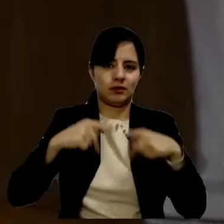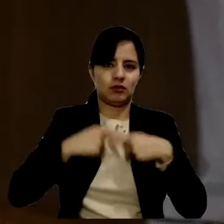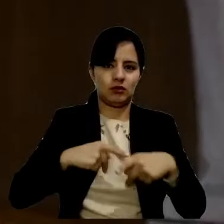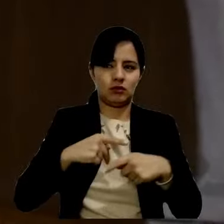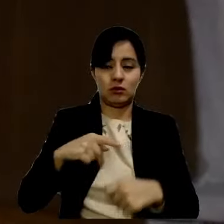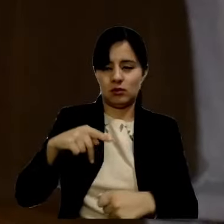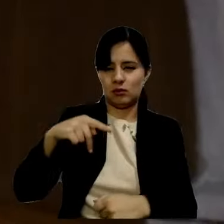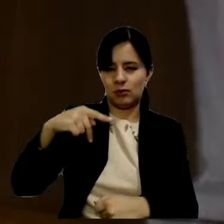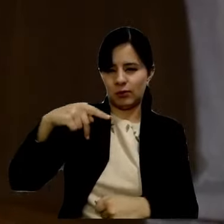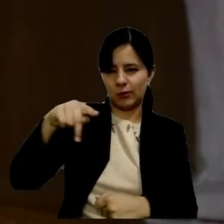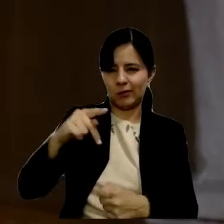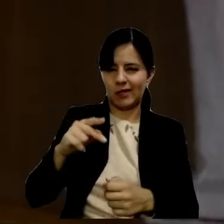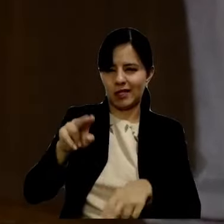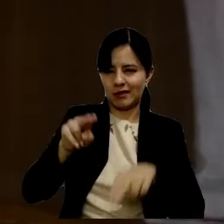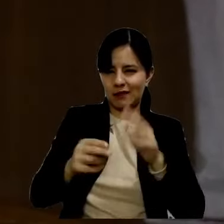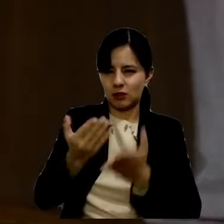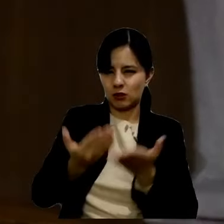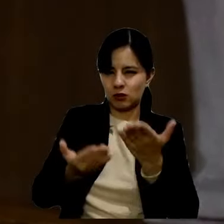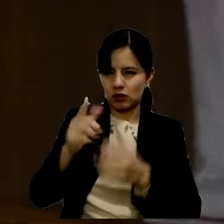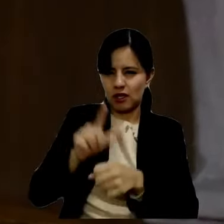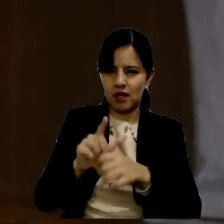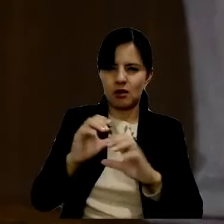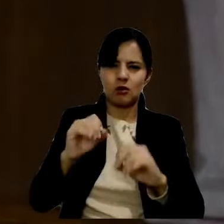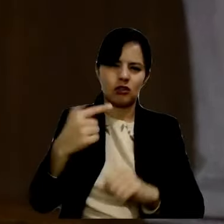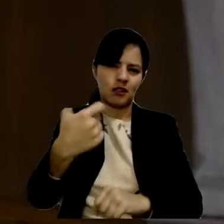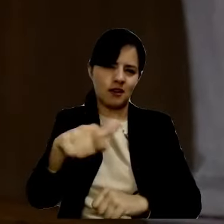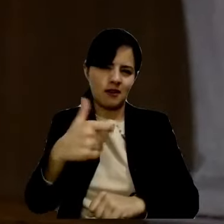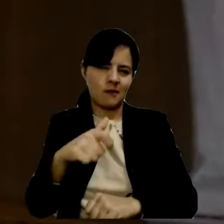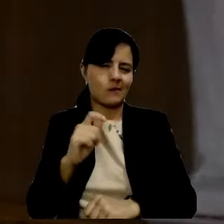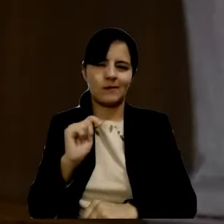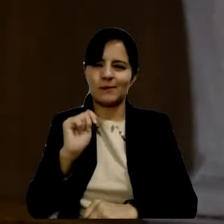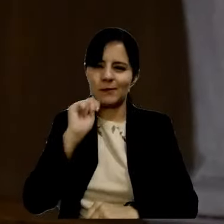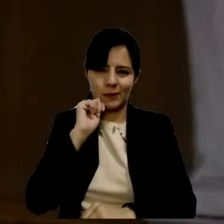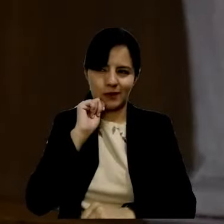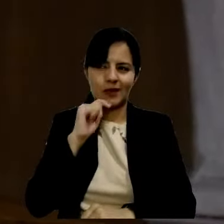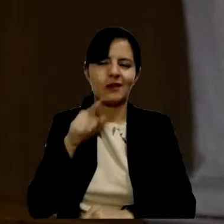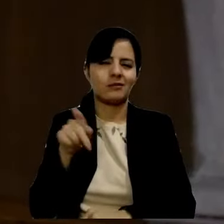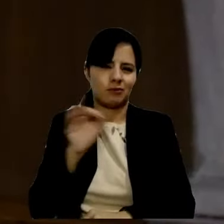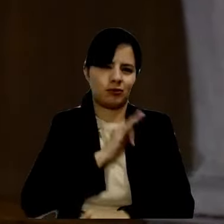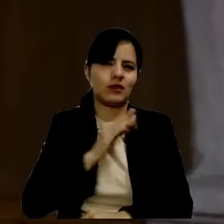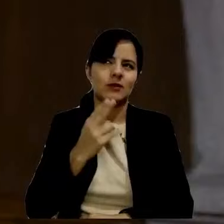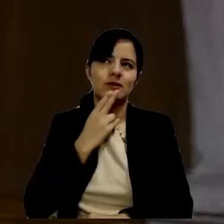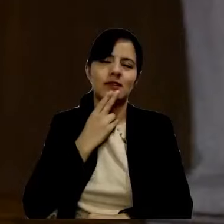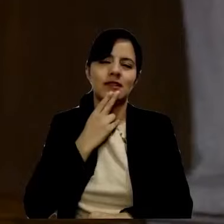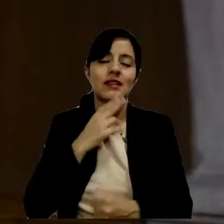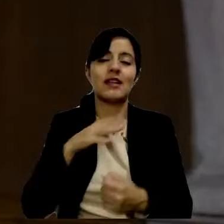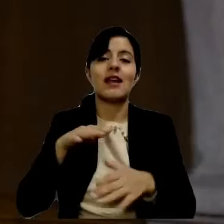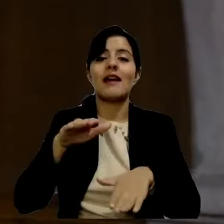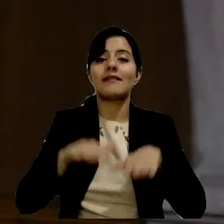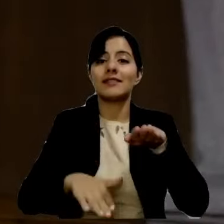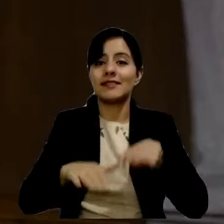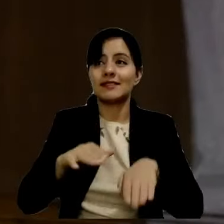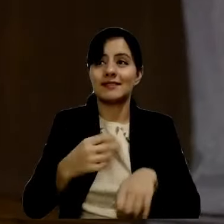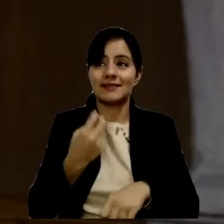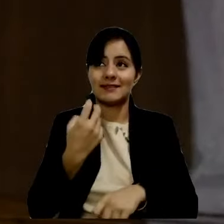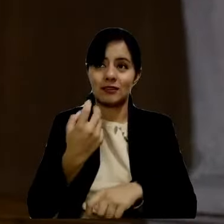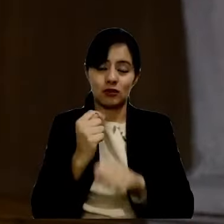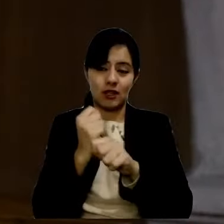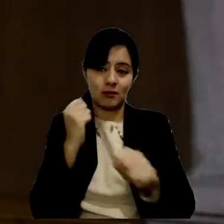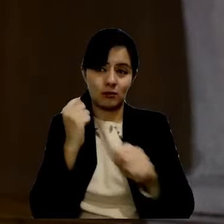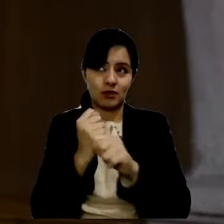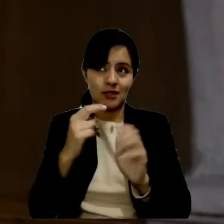social o económica sin embargo en muchas ocasiones este carece de La regulación de La